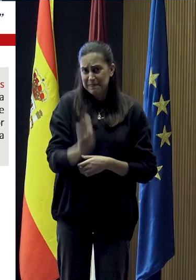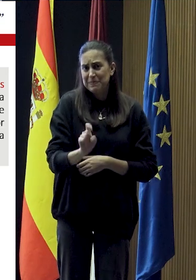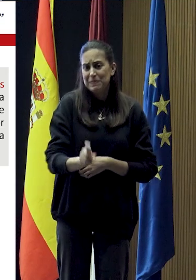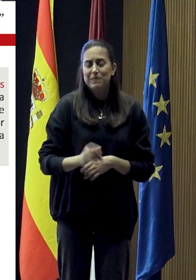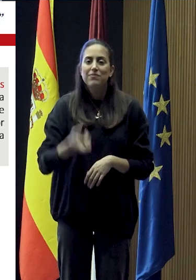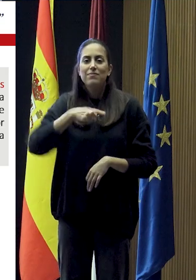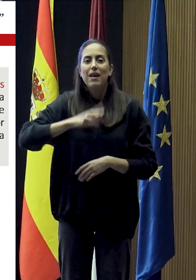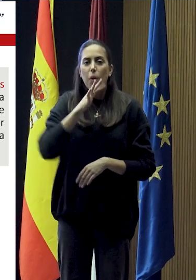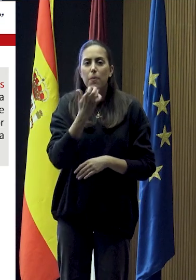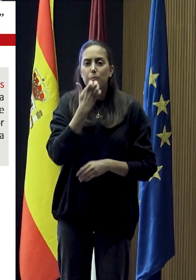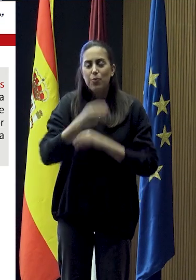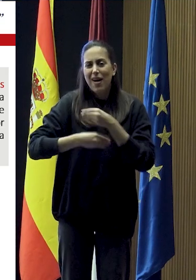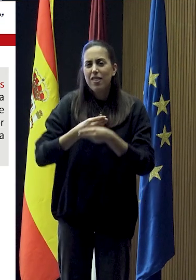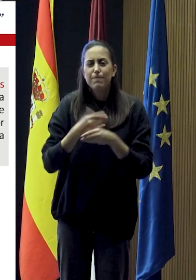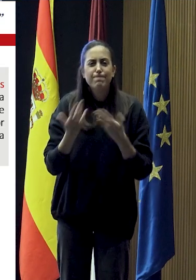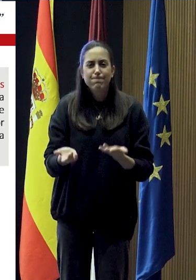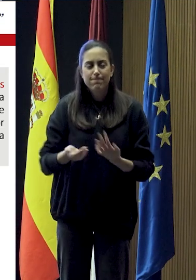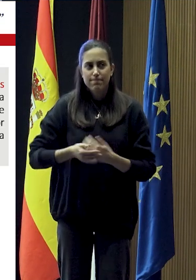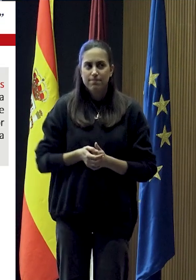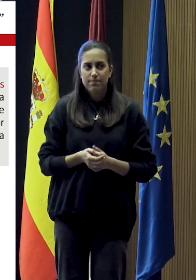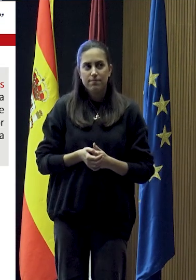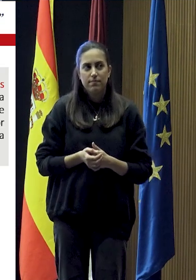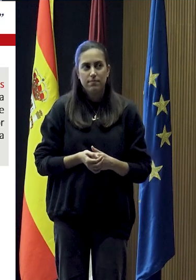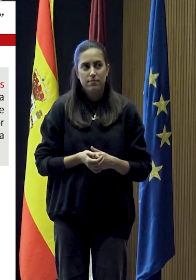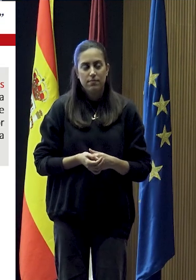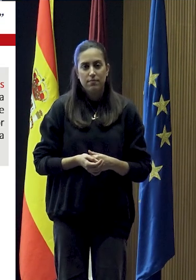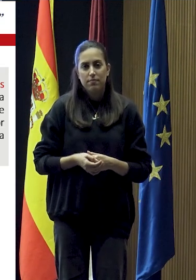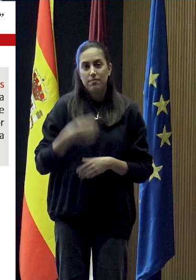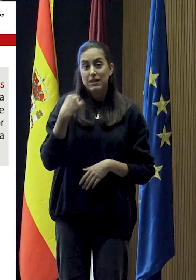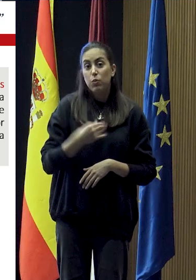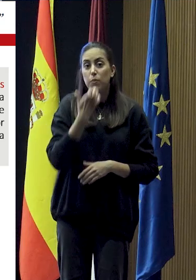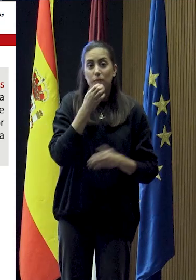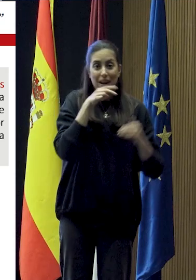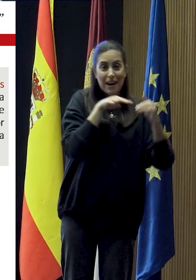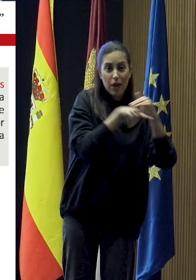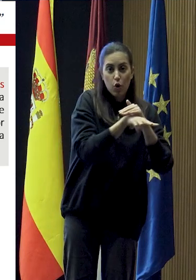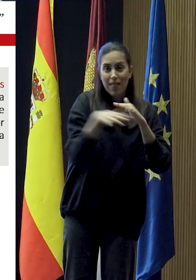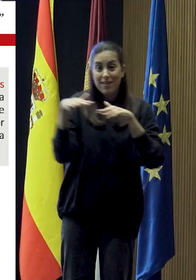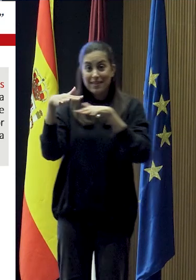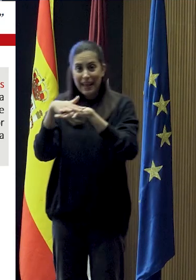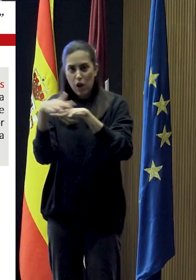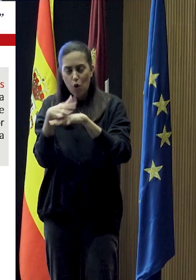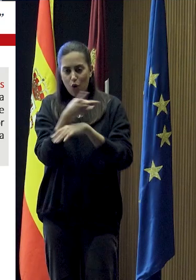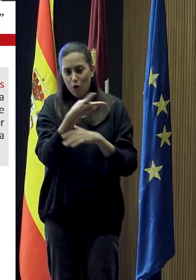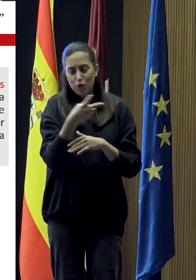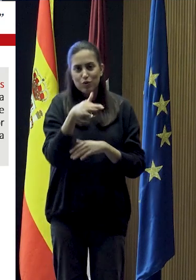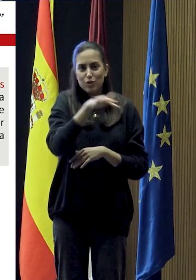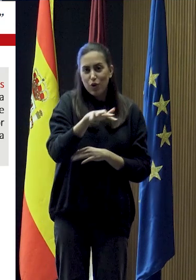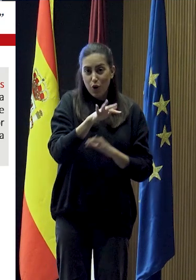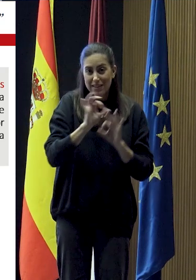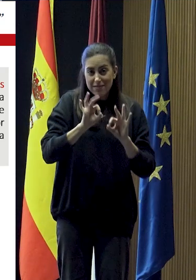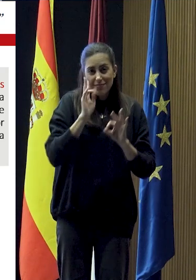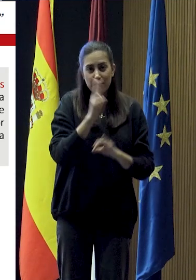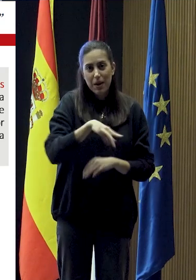nosotros podemos hacer ahora es ver en resonancia y en el tejido las regiones que